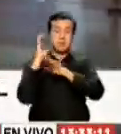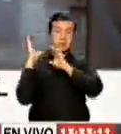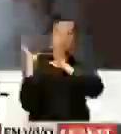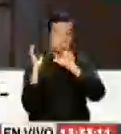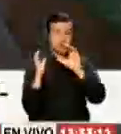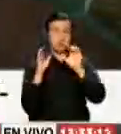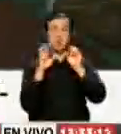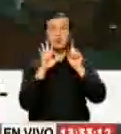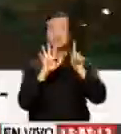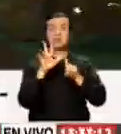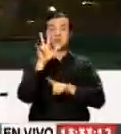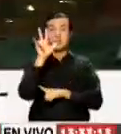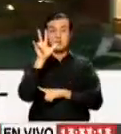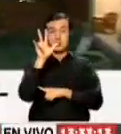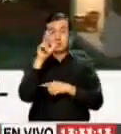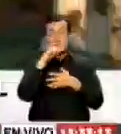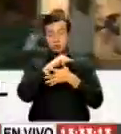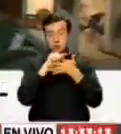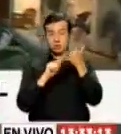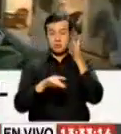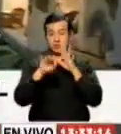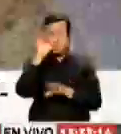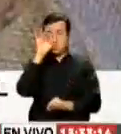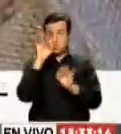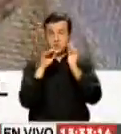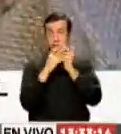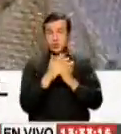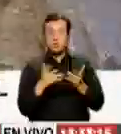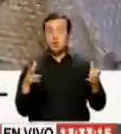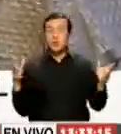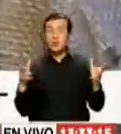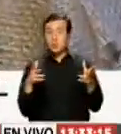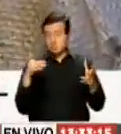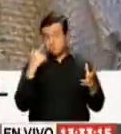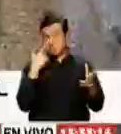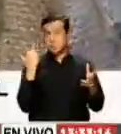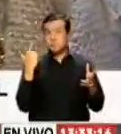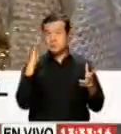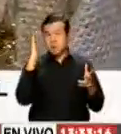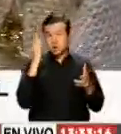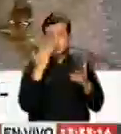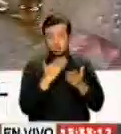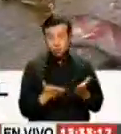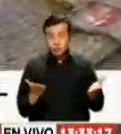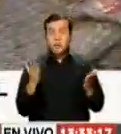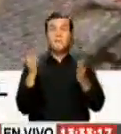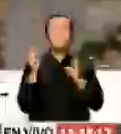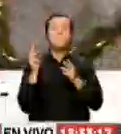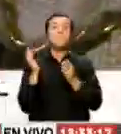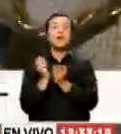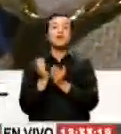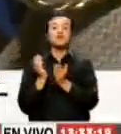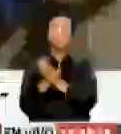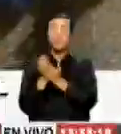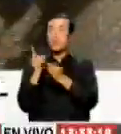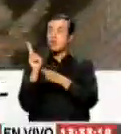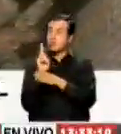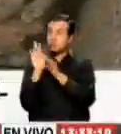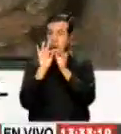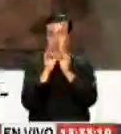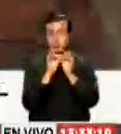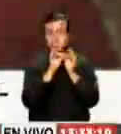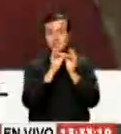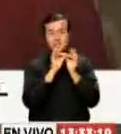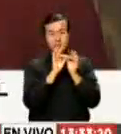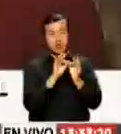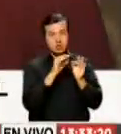Son 63 obras seleccionadas este año, en donde predominan los materiales reciclados. Le mimetizan un poco con la pintura,